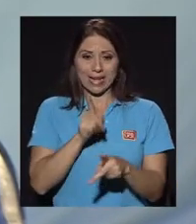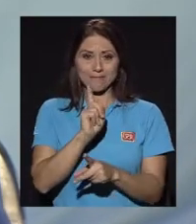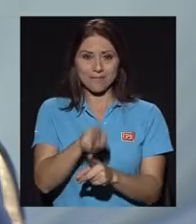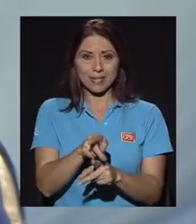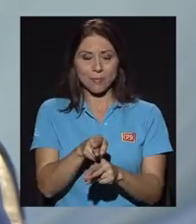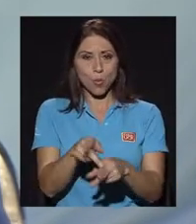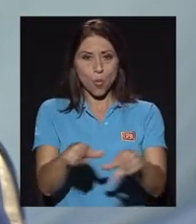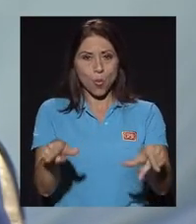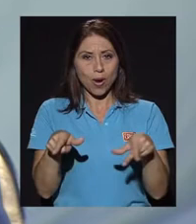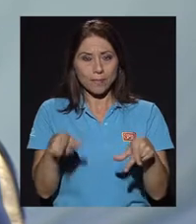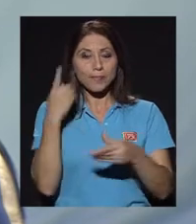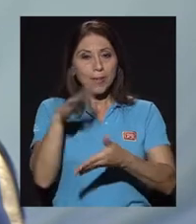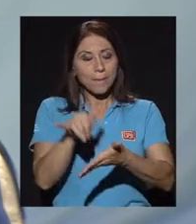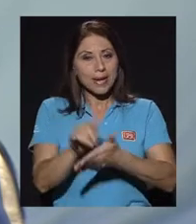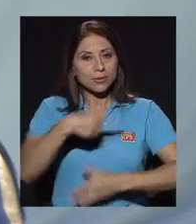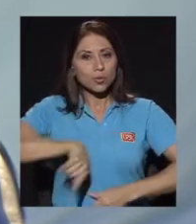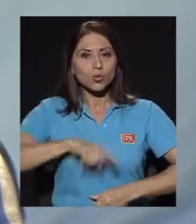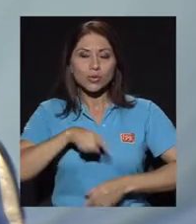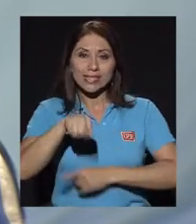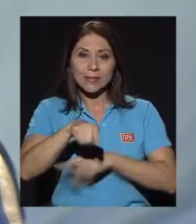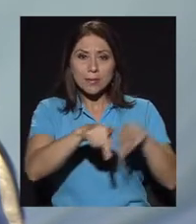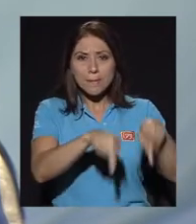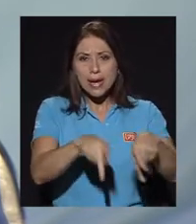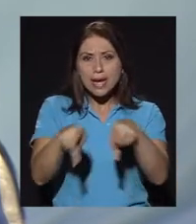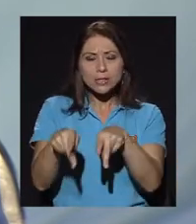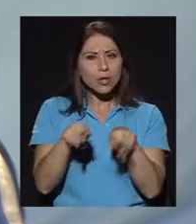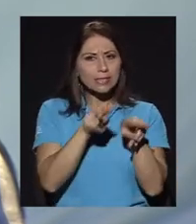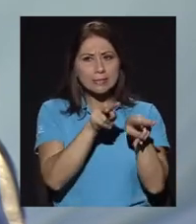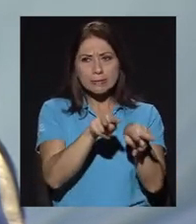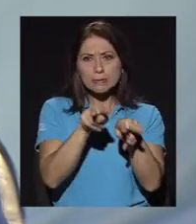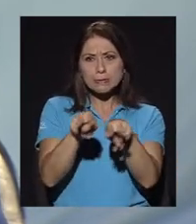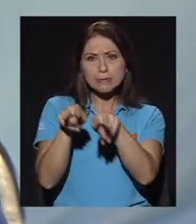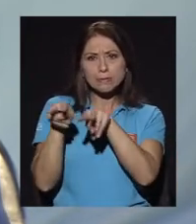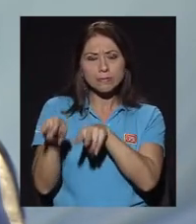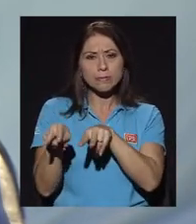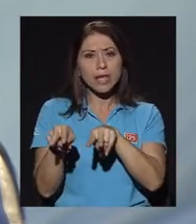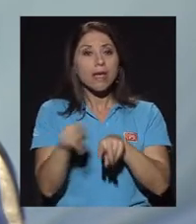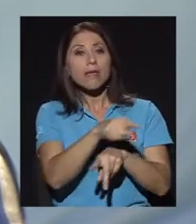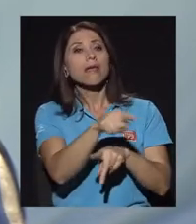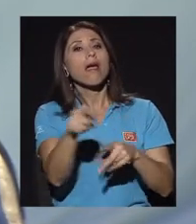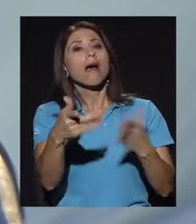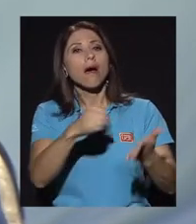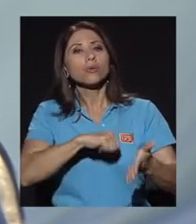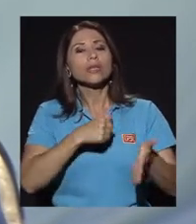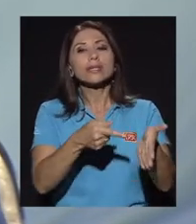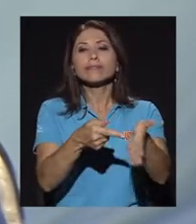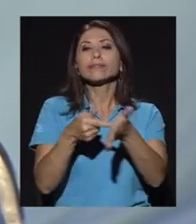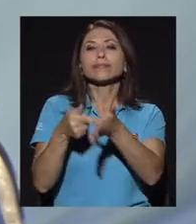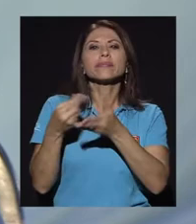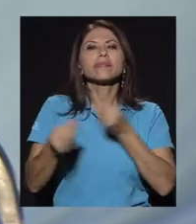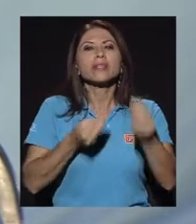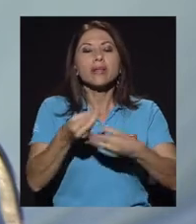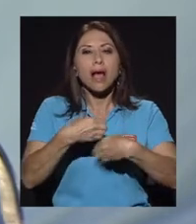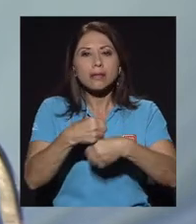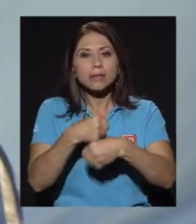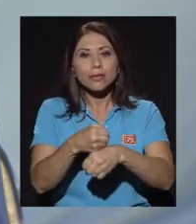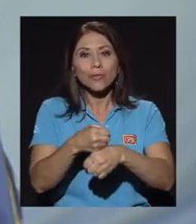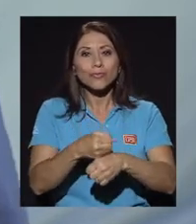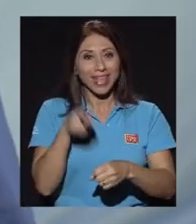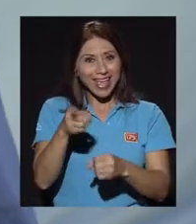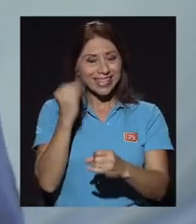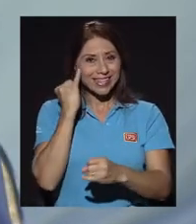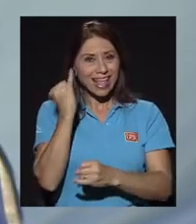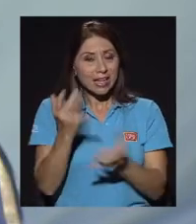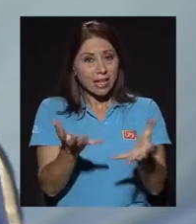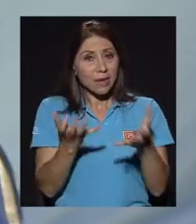local. Para eso requerimos una ciudadanía vigilante y que exija cuentas a sus autoridades. En ese ideal de